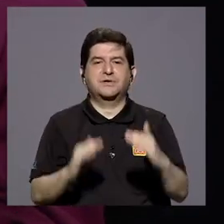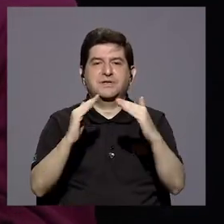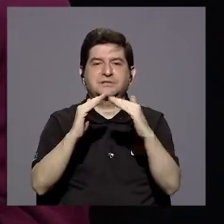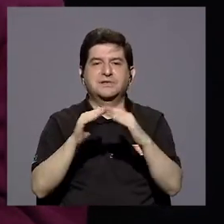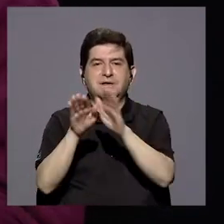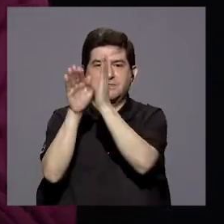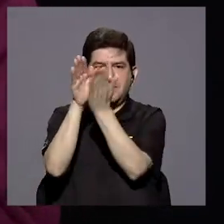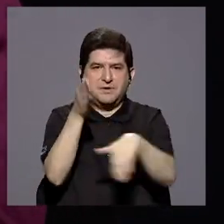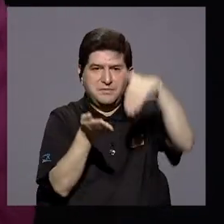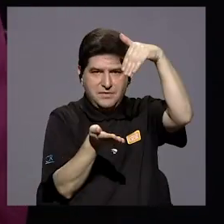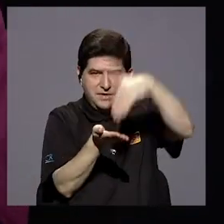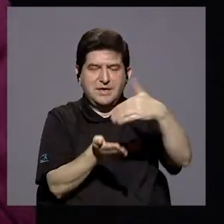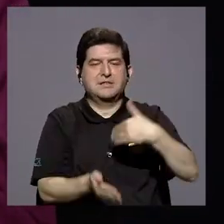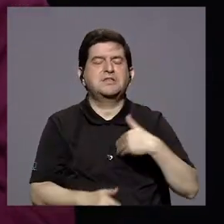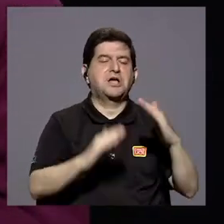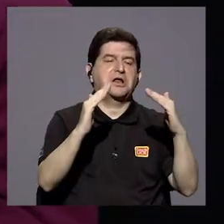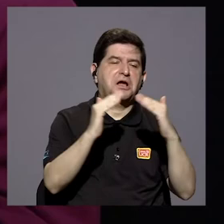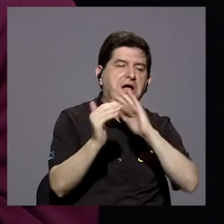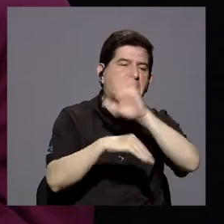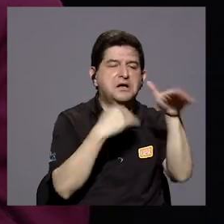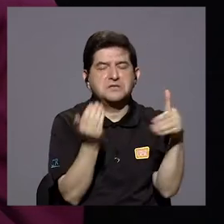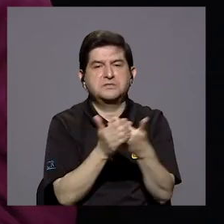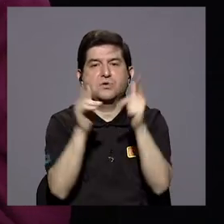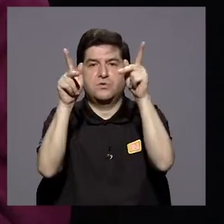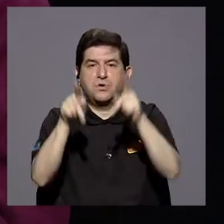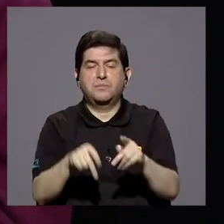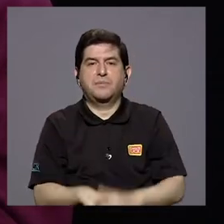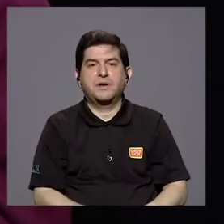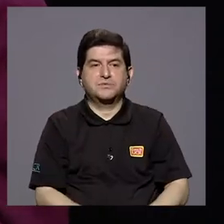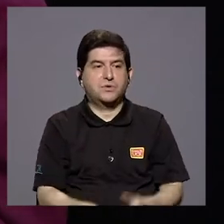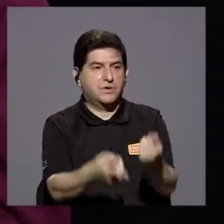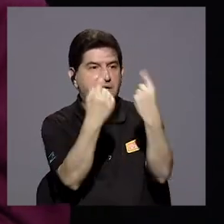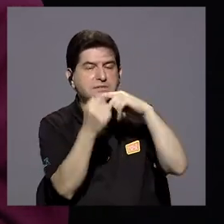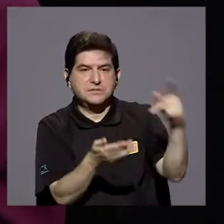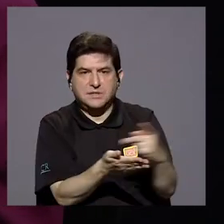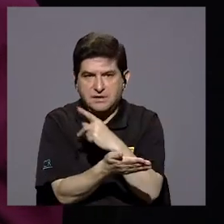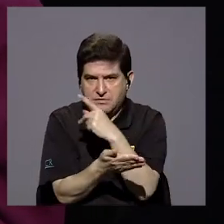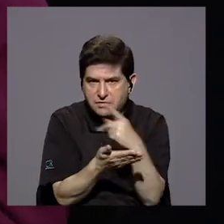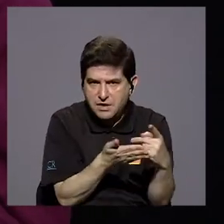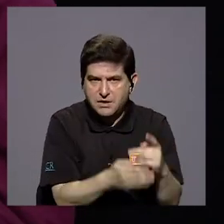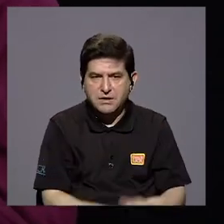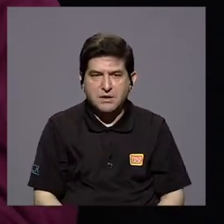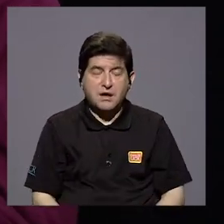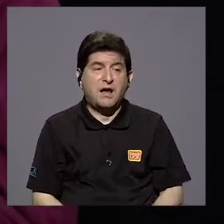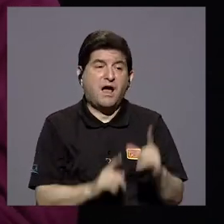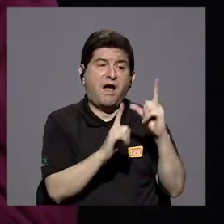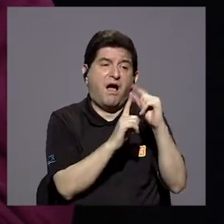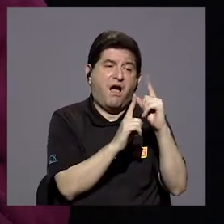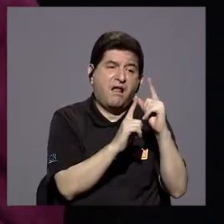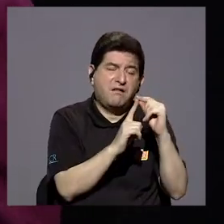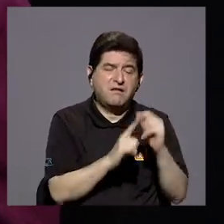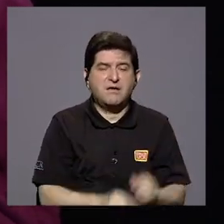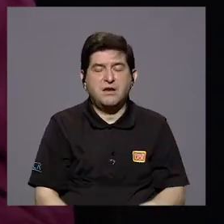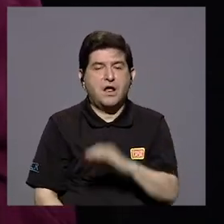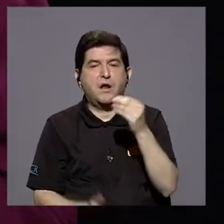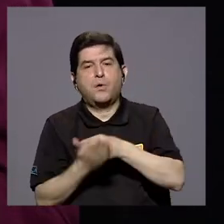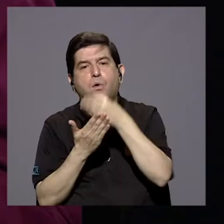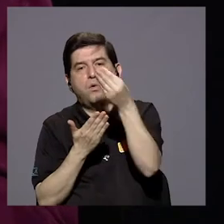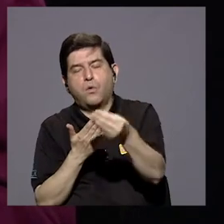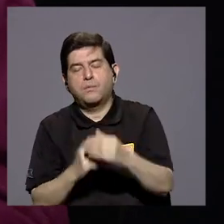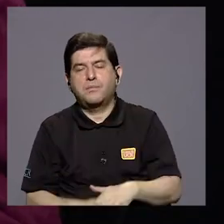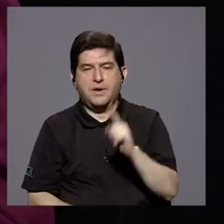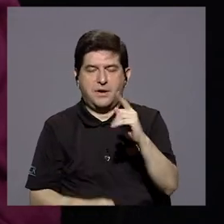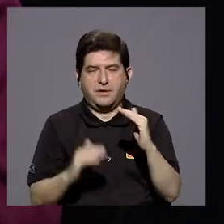meseta central, que tienen sus casas y que tienen todo. La gente de provincia tiene que terminar o alquilando un apartamento, comprando